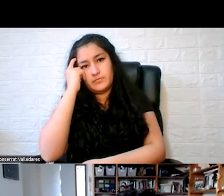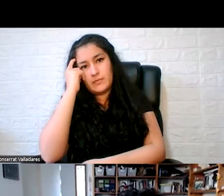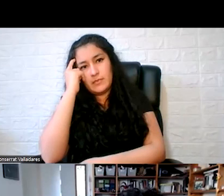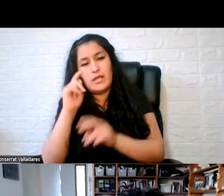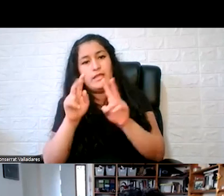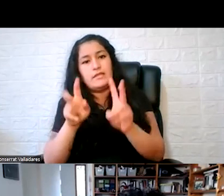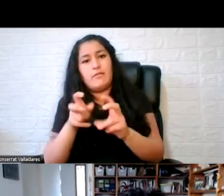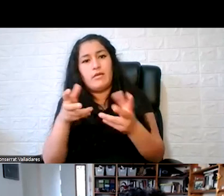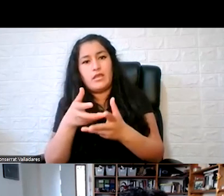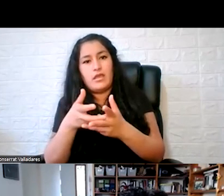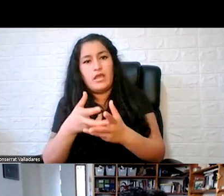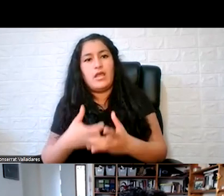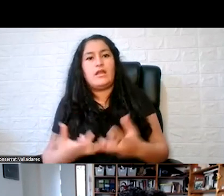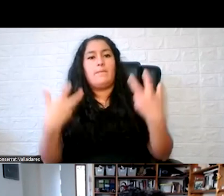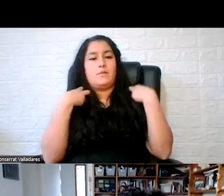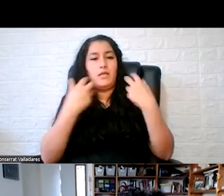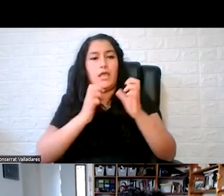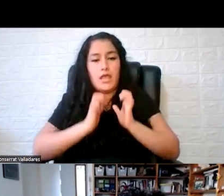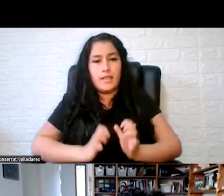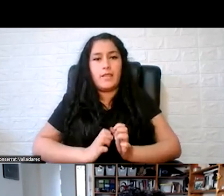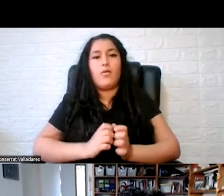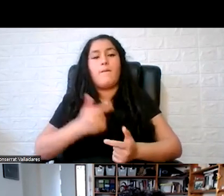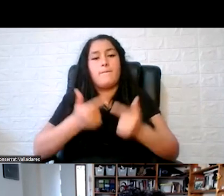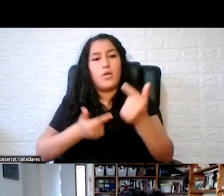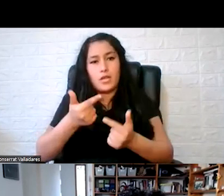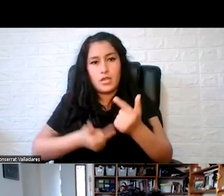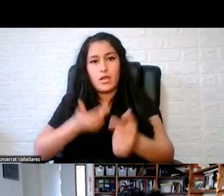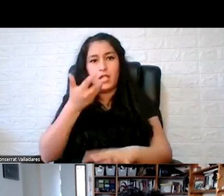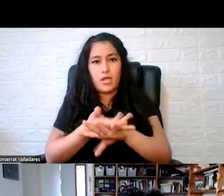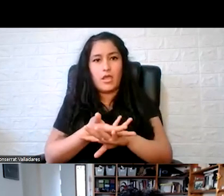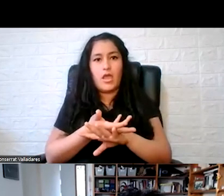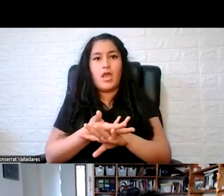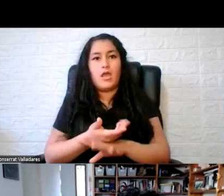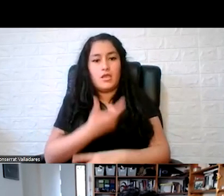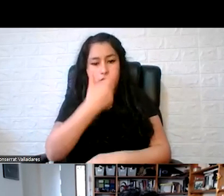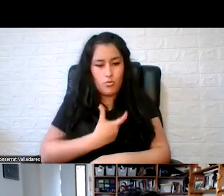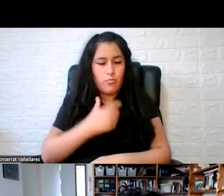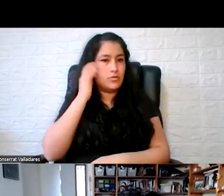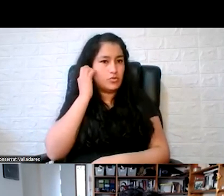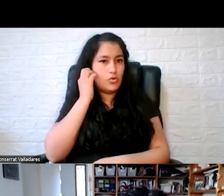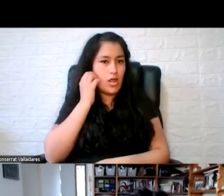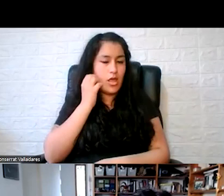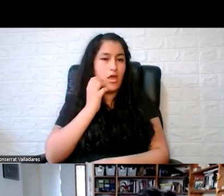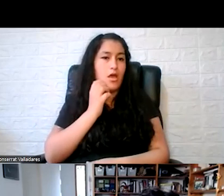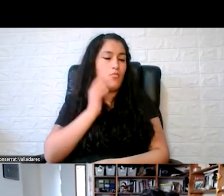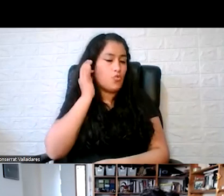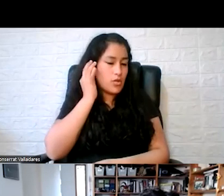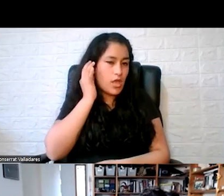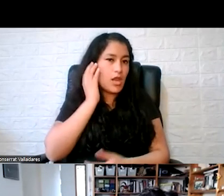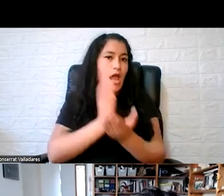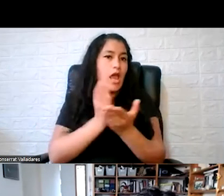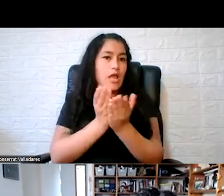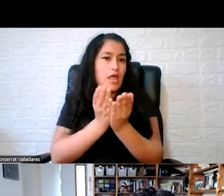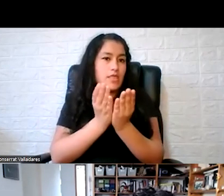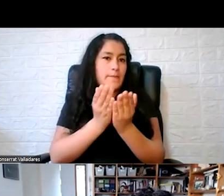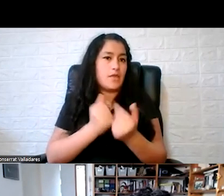esta responsabilidad ético-política que significa también ser una ciudadana académica y no solo una académica